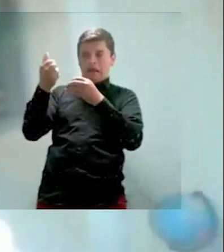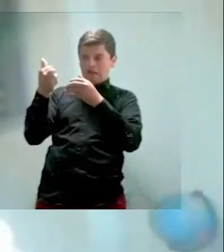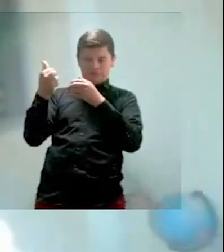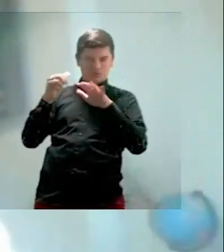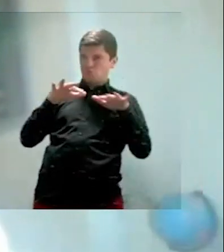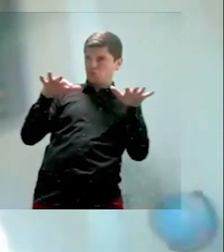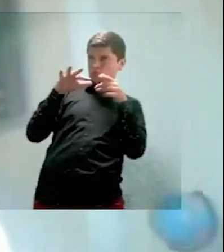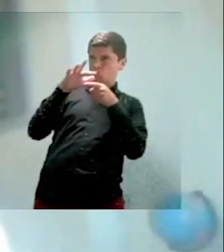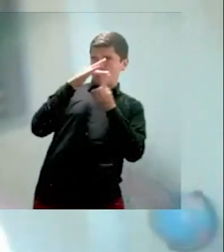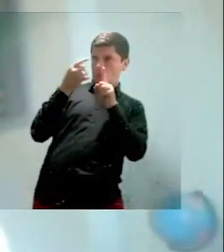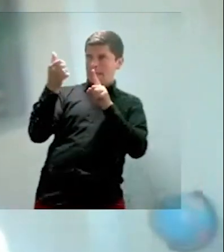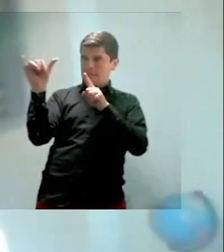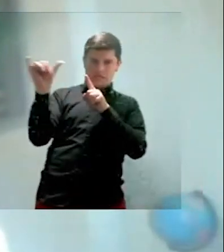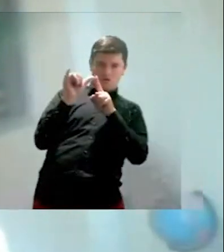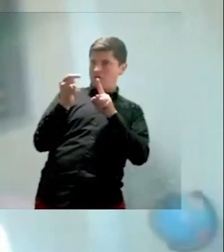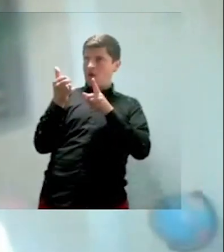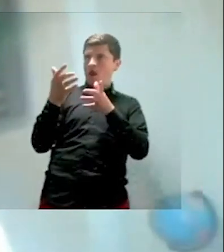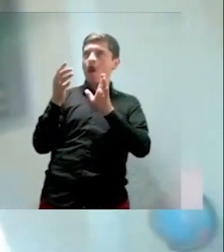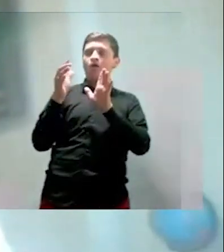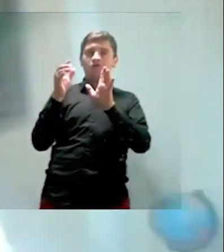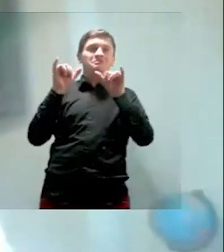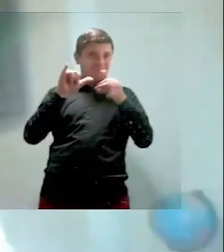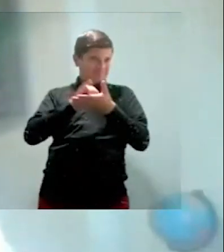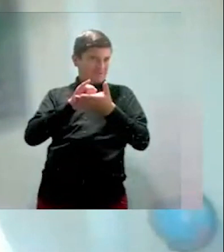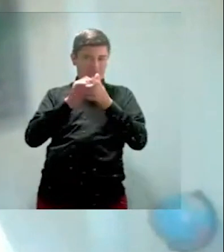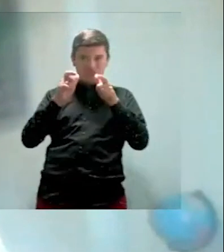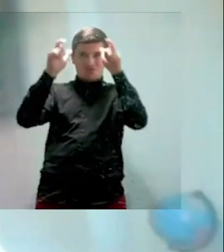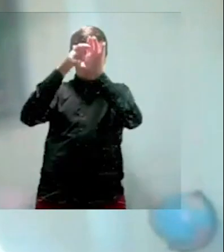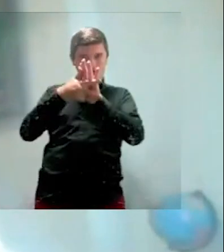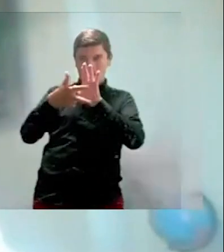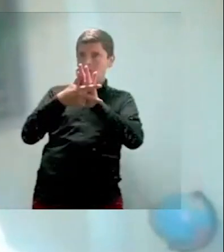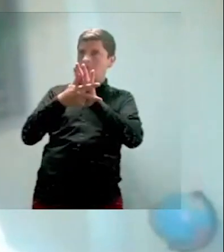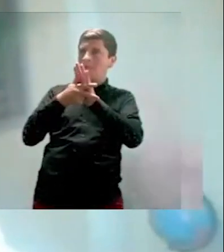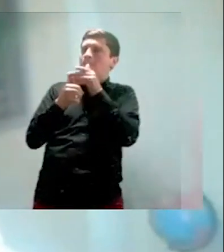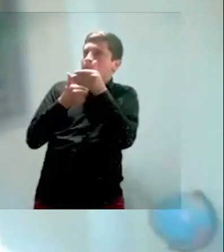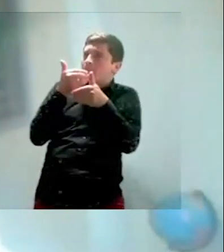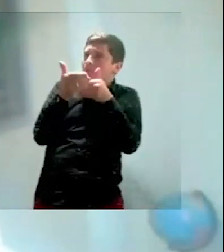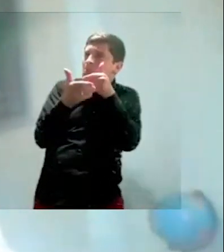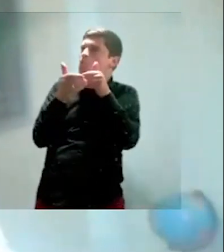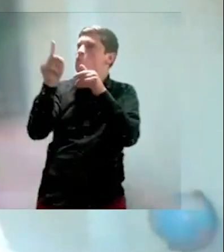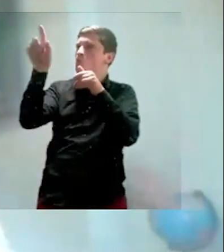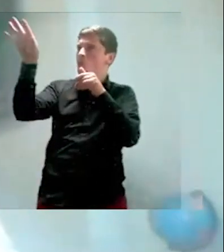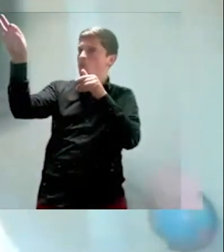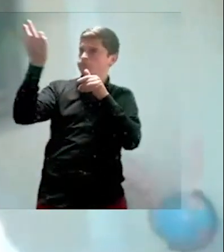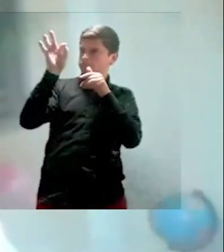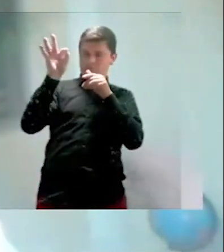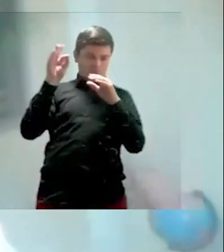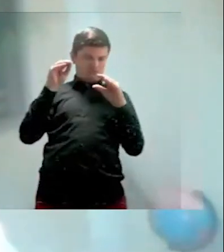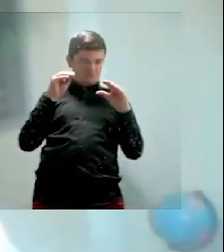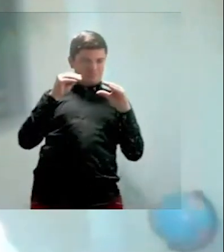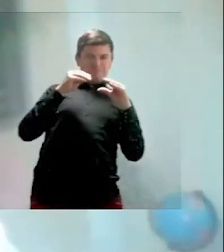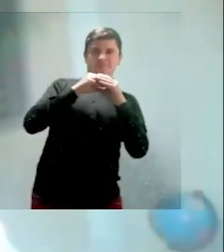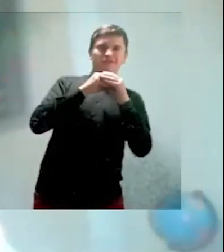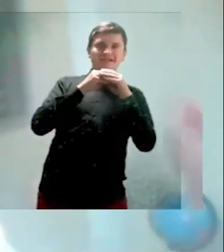lo plasma también en su argumentación. Es un método, el método de derecho comparado, con el que hoy